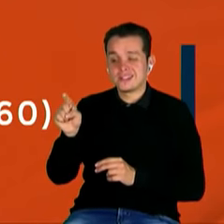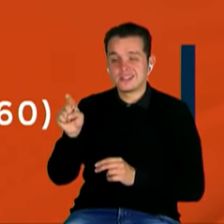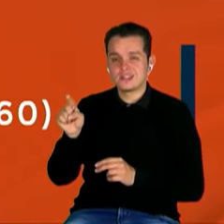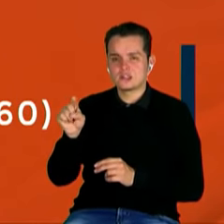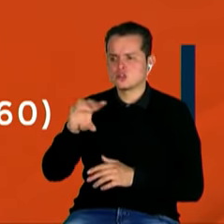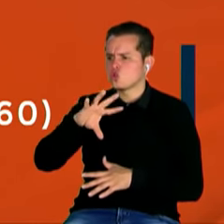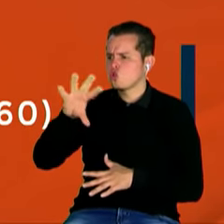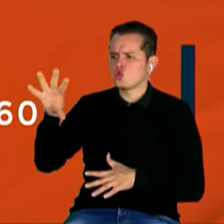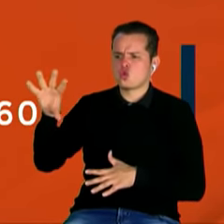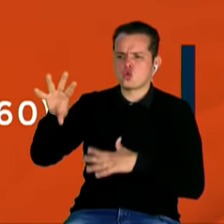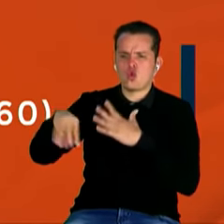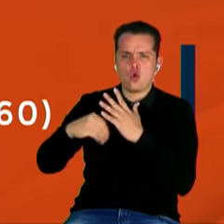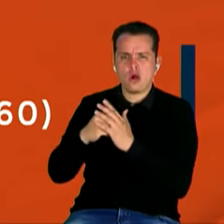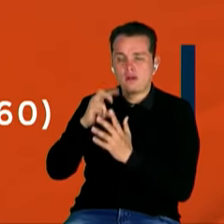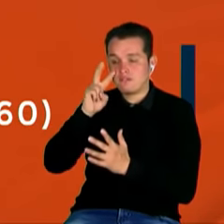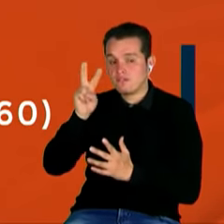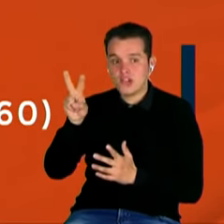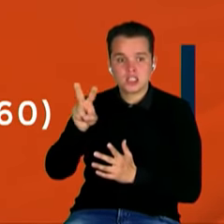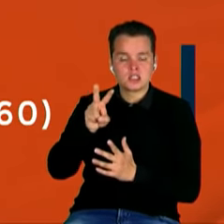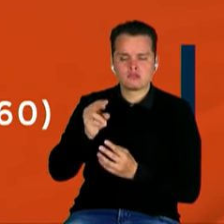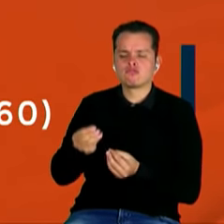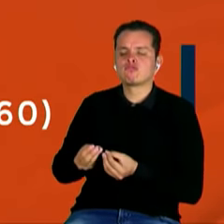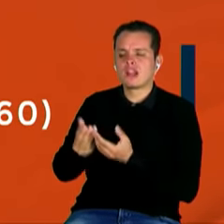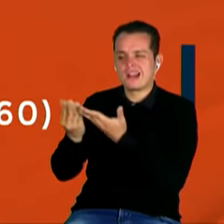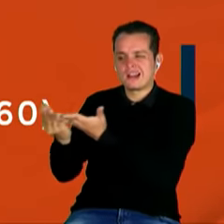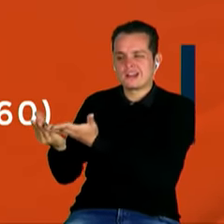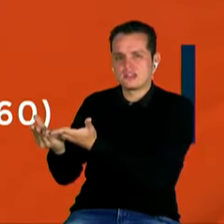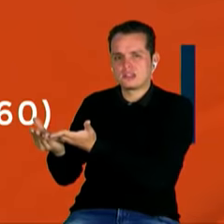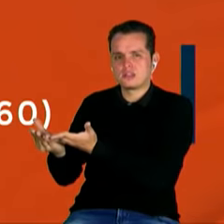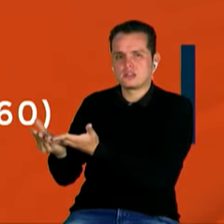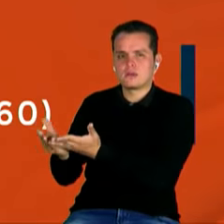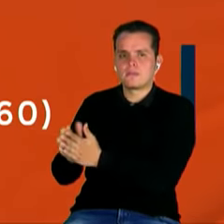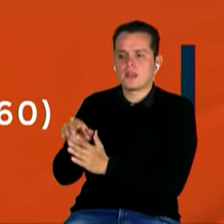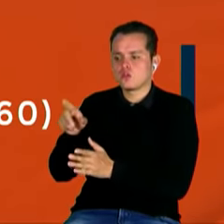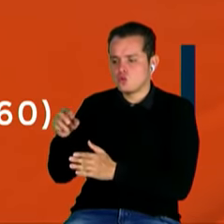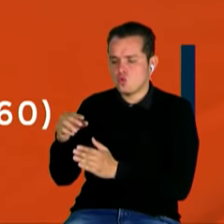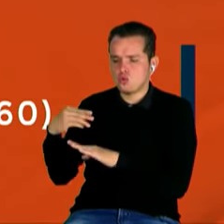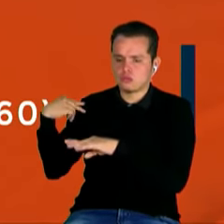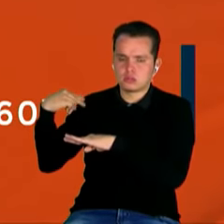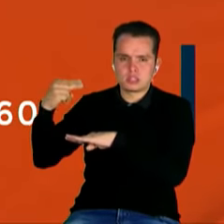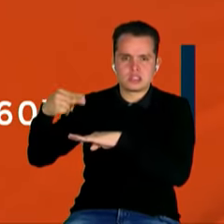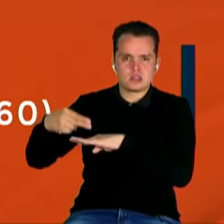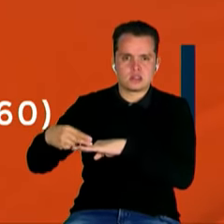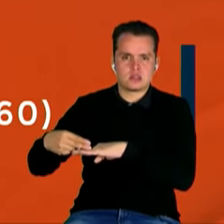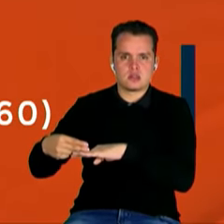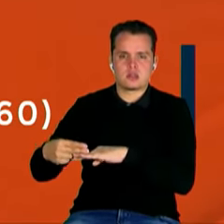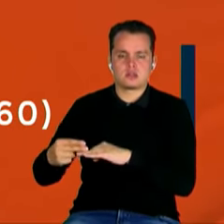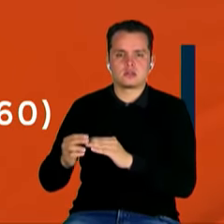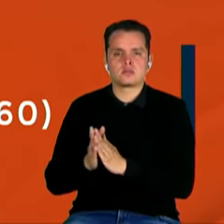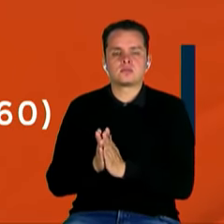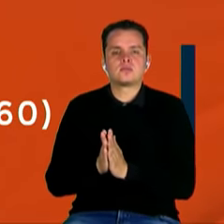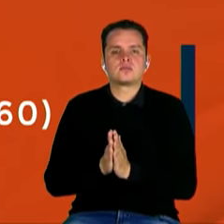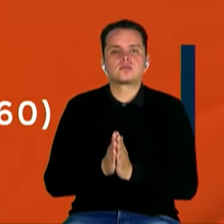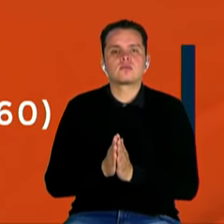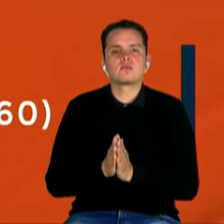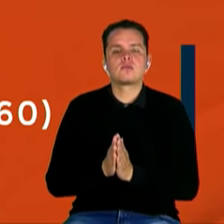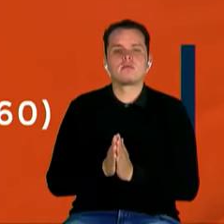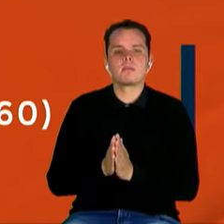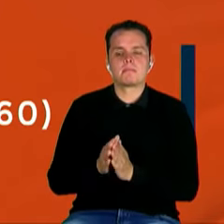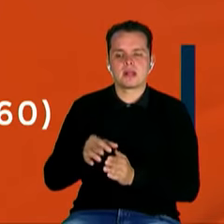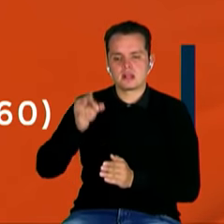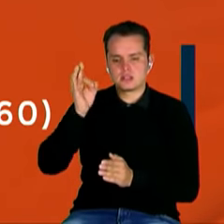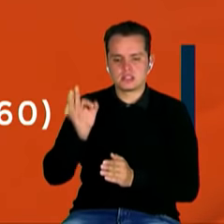porque toda la tierra que ves, la daré a ti y a tu descendencia